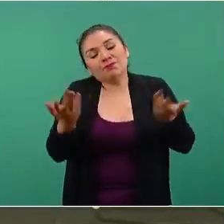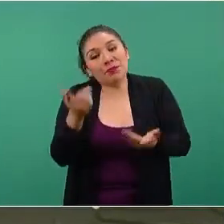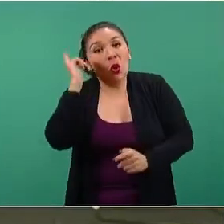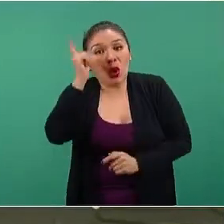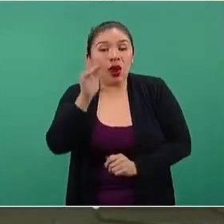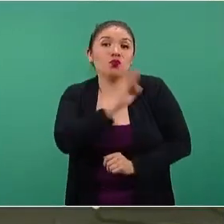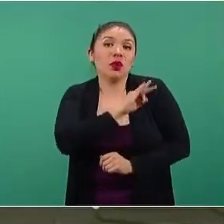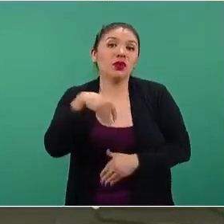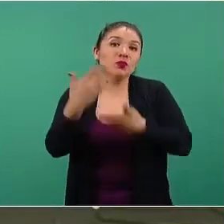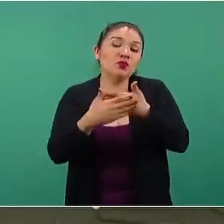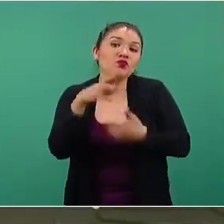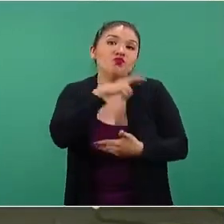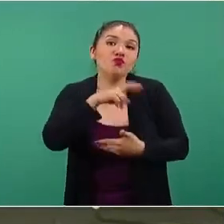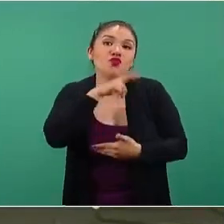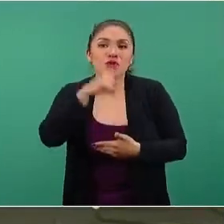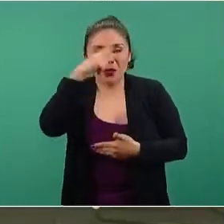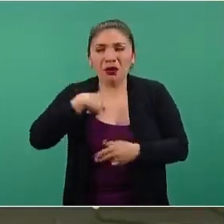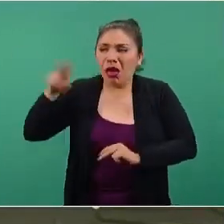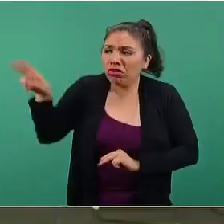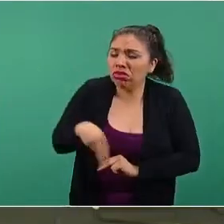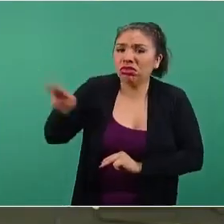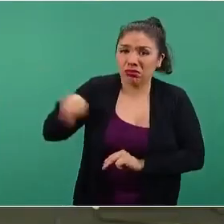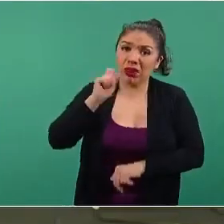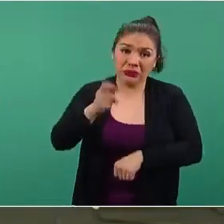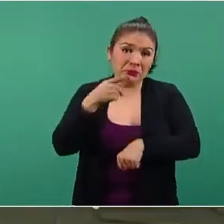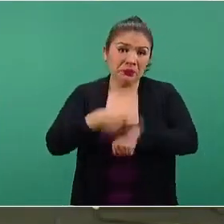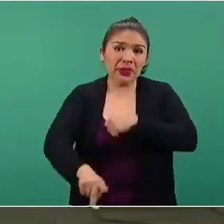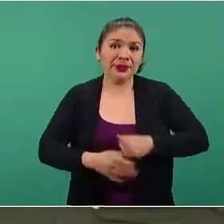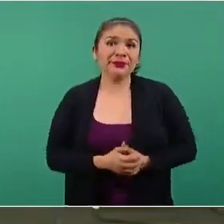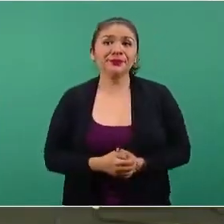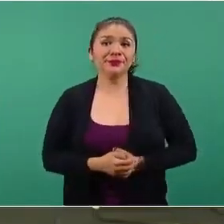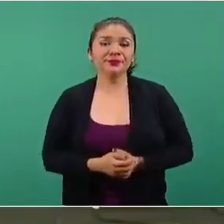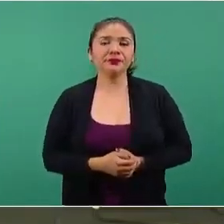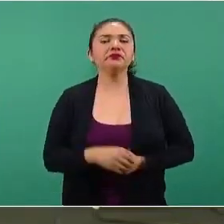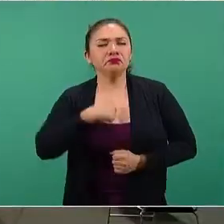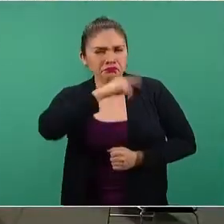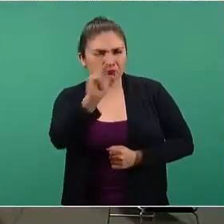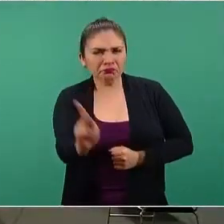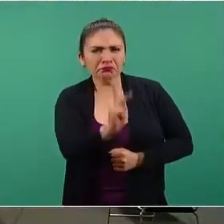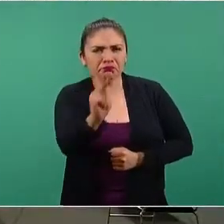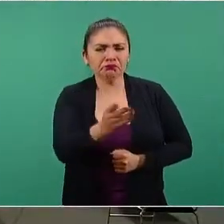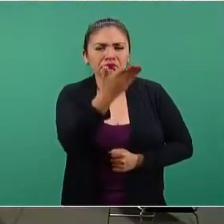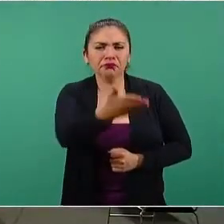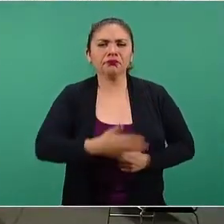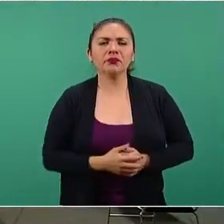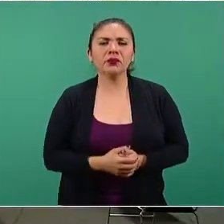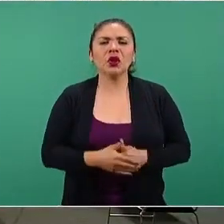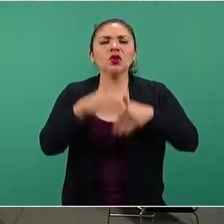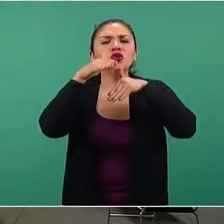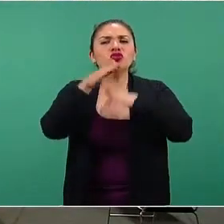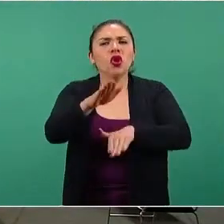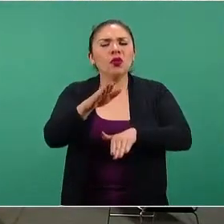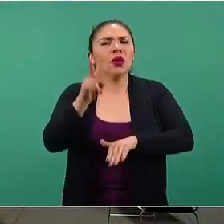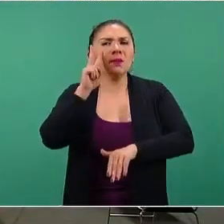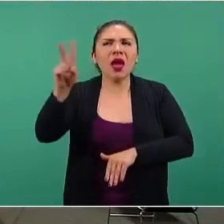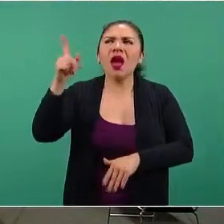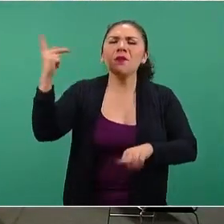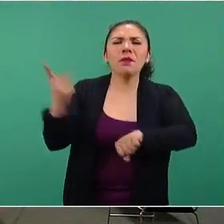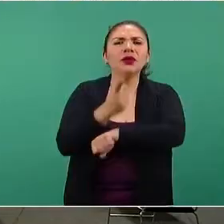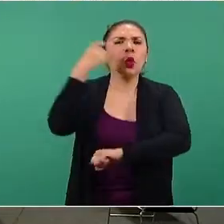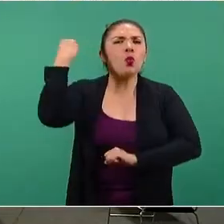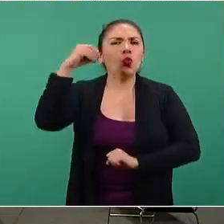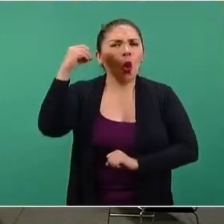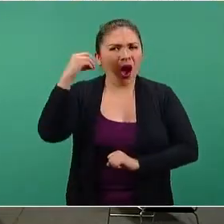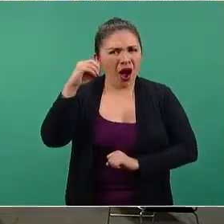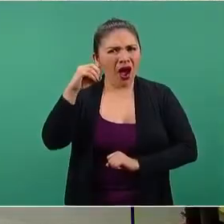eso ojalá que en relación a… doctor Gatell, en relación a los incidentes en Oaxaca